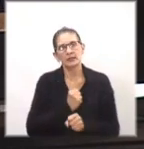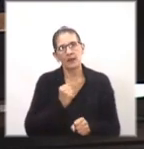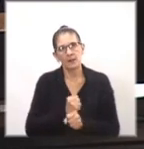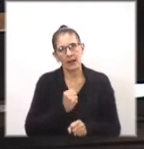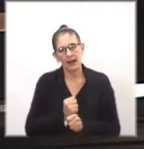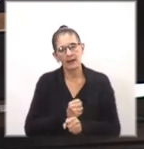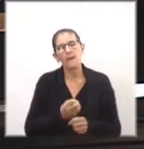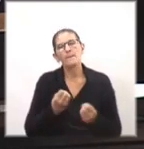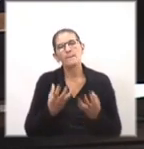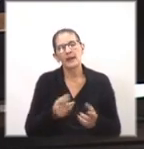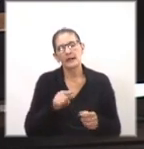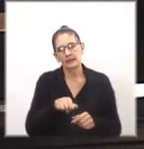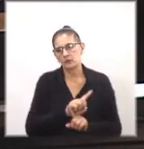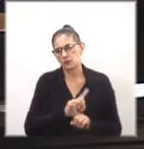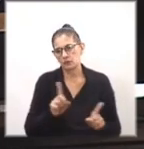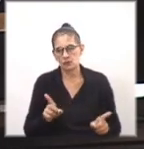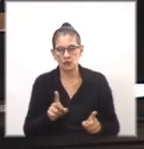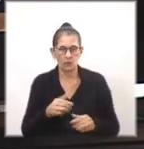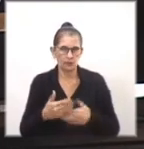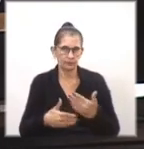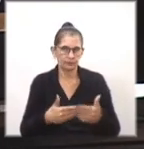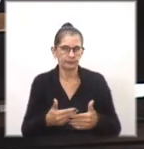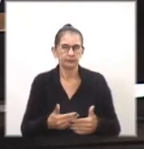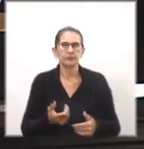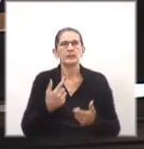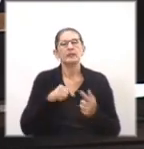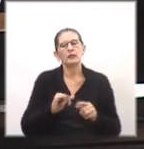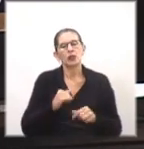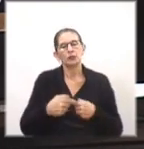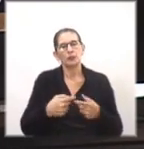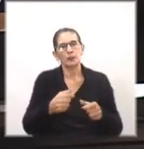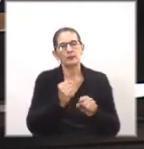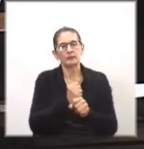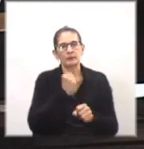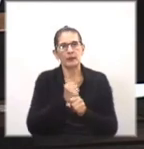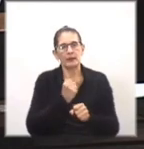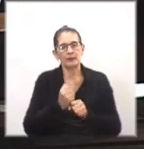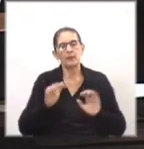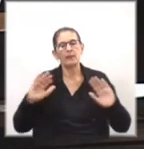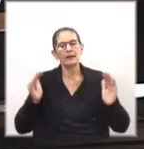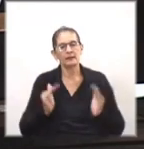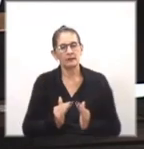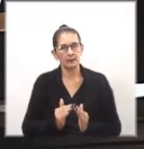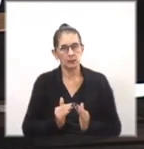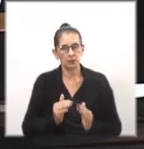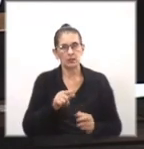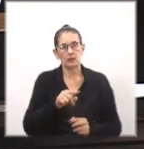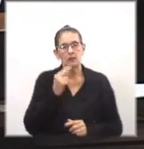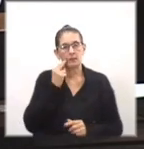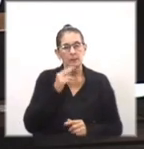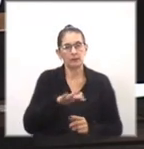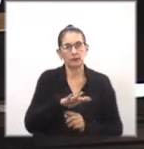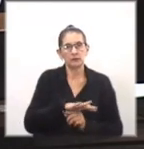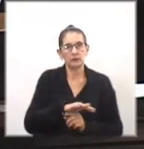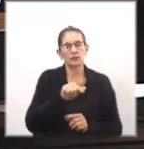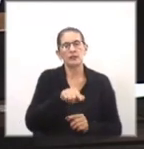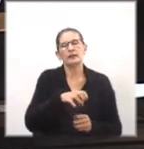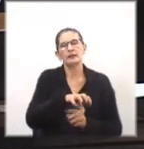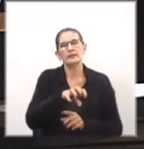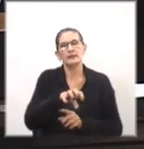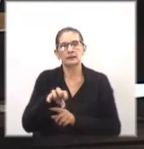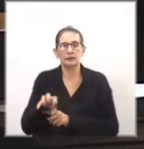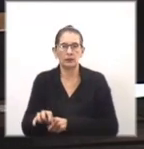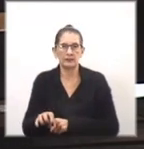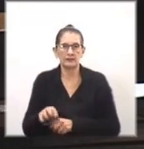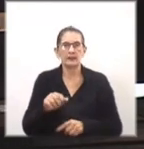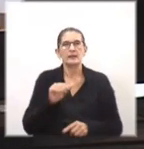que eso no ocurra. Y continuaremos trabajando para que disminuyan los privilegios de sectores eternamente